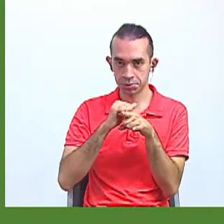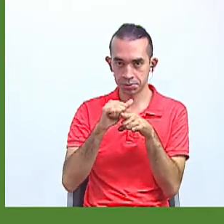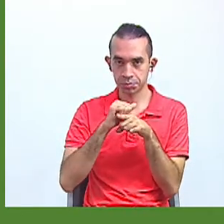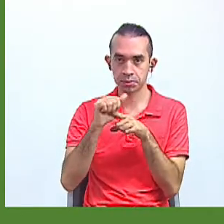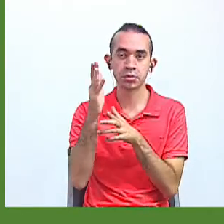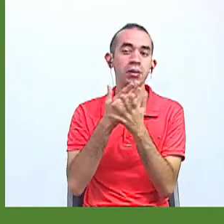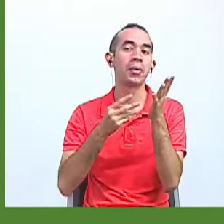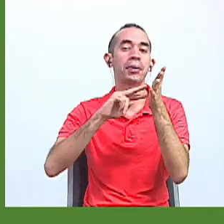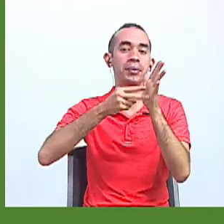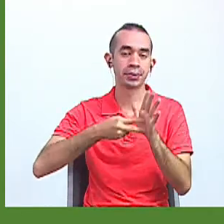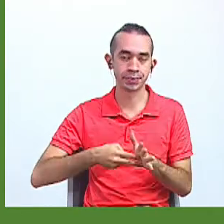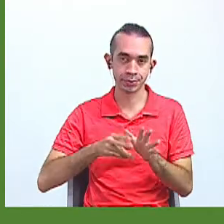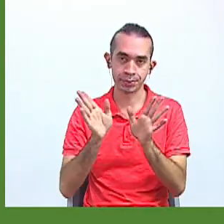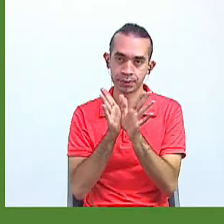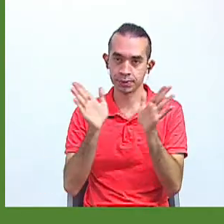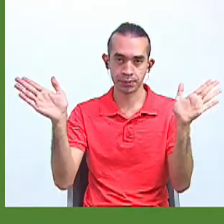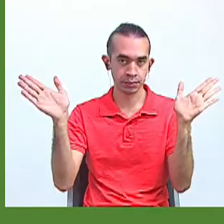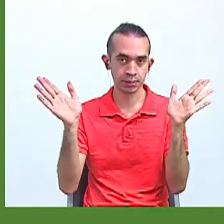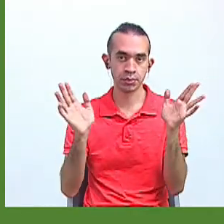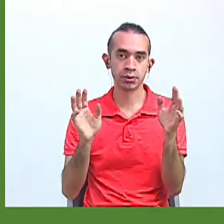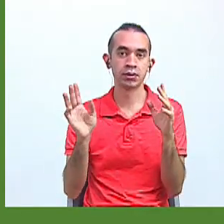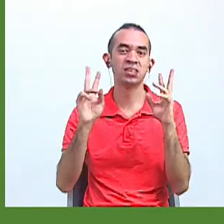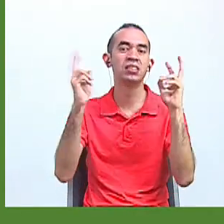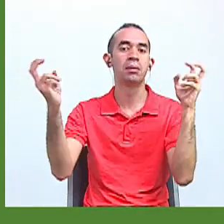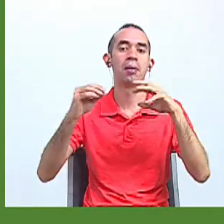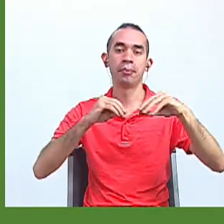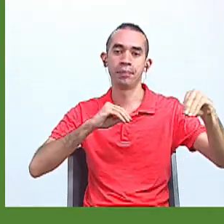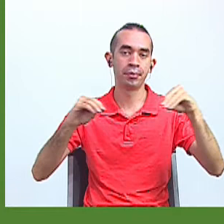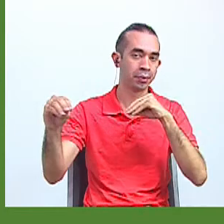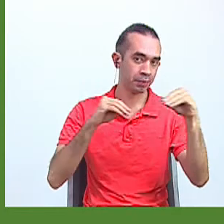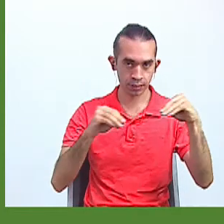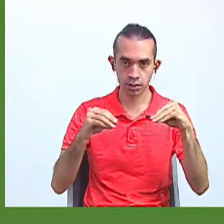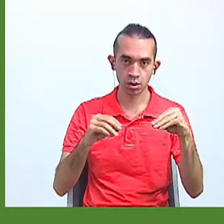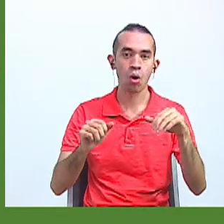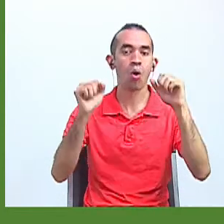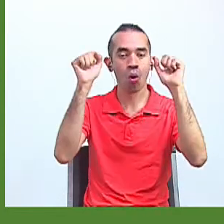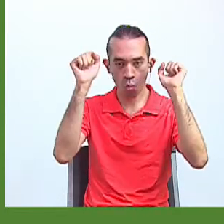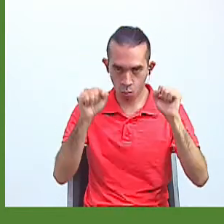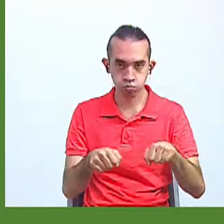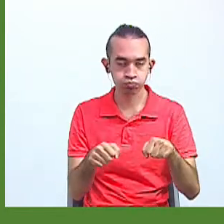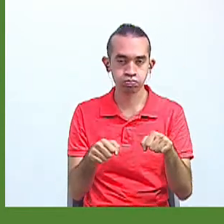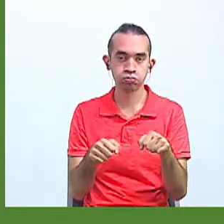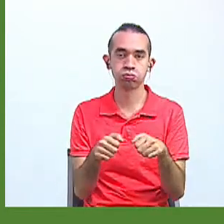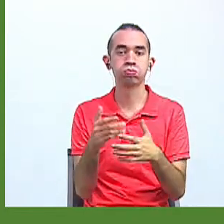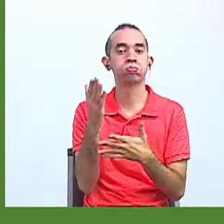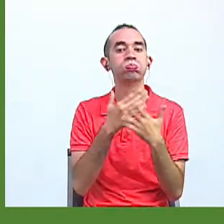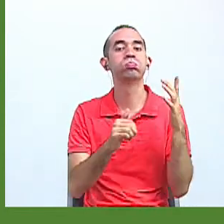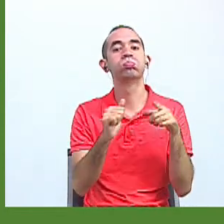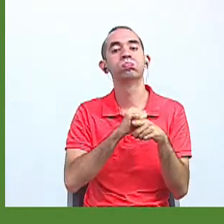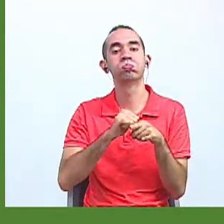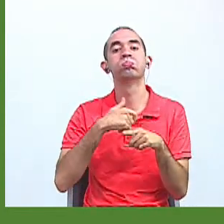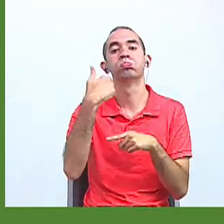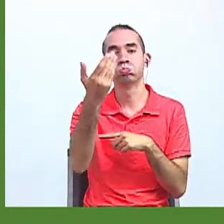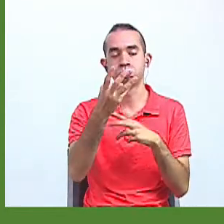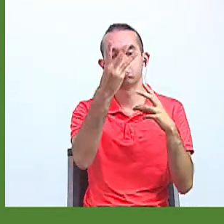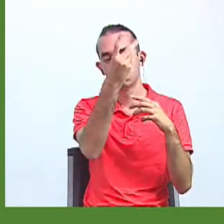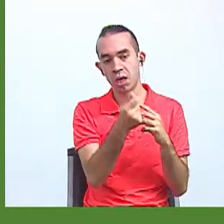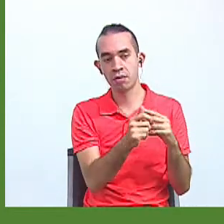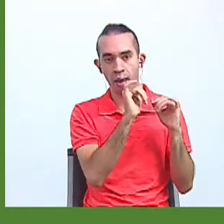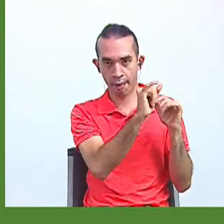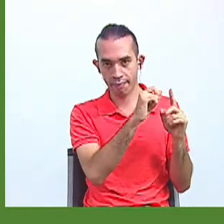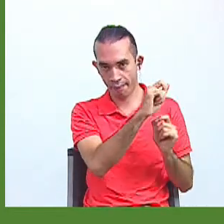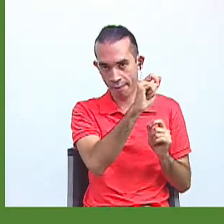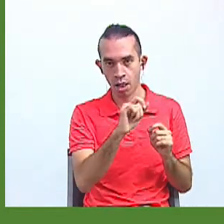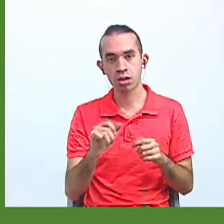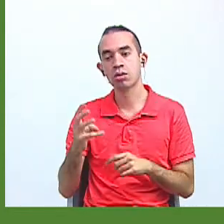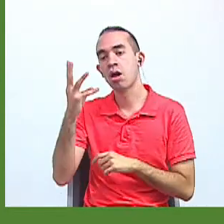unos conceptos generales sobre el movimiento para poder realizar unos ejercicios de cantidades escalares y vectoriales